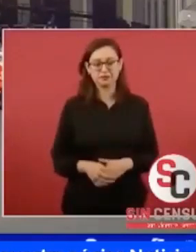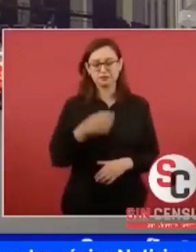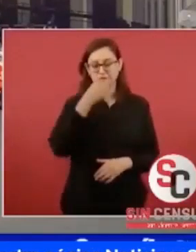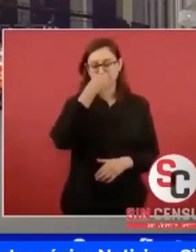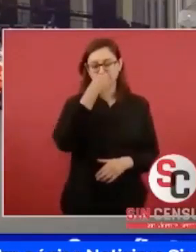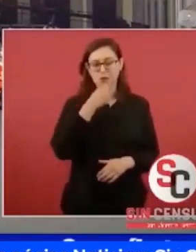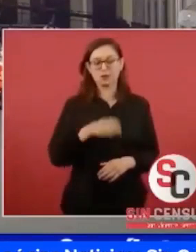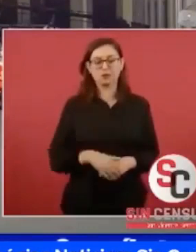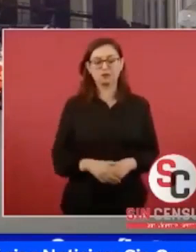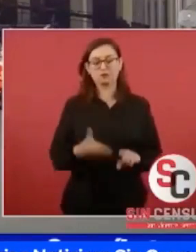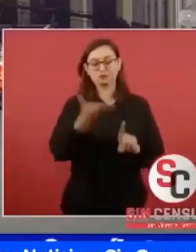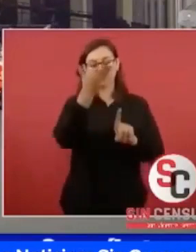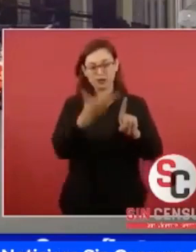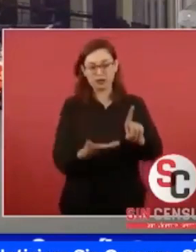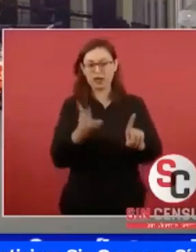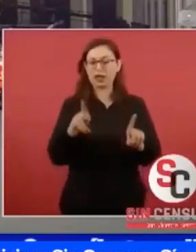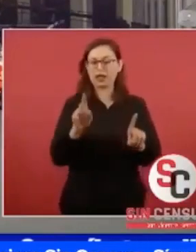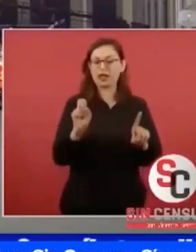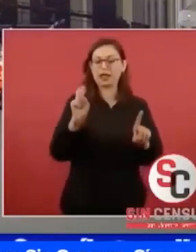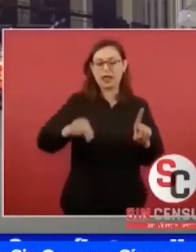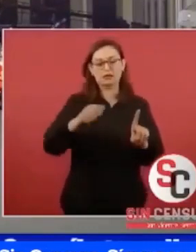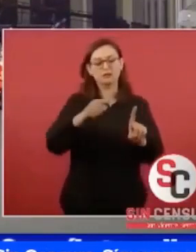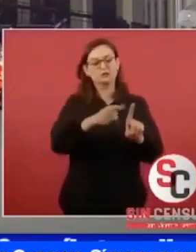un hombre bueno sensato